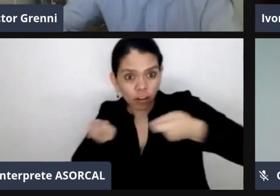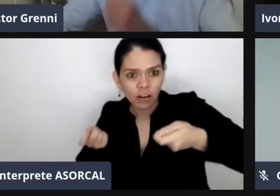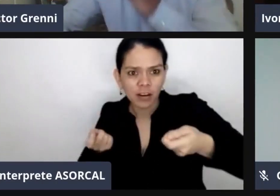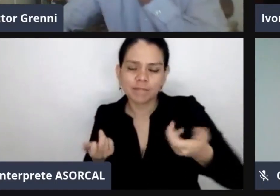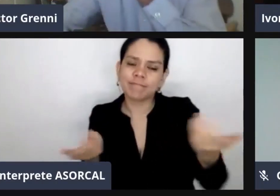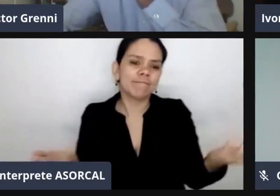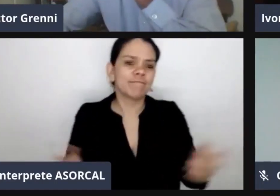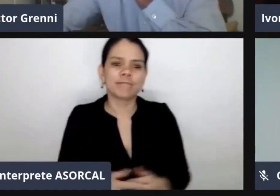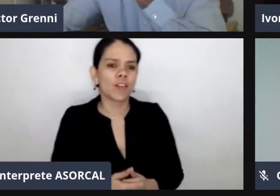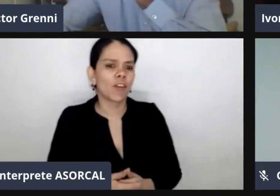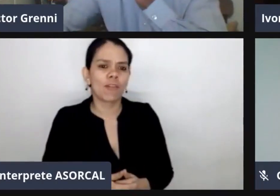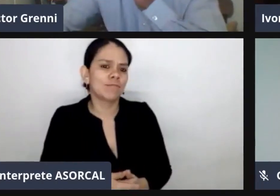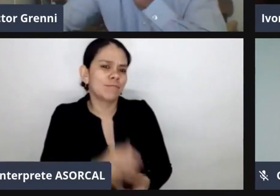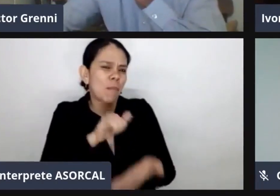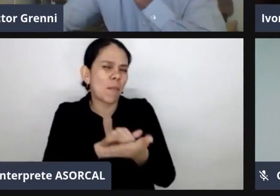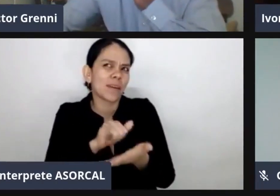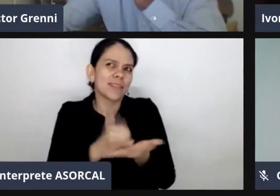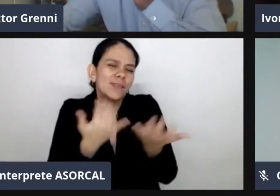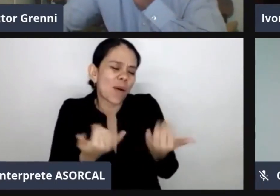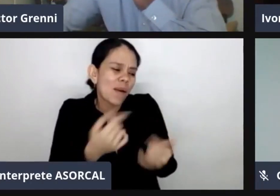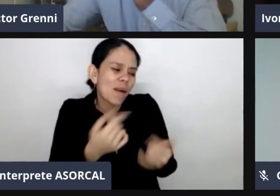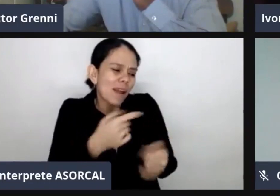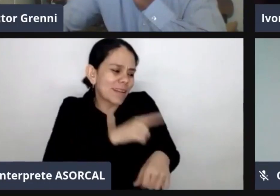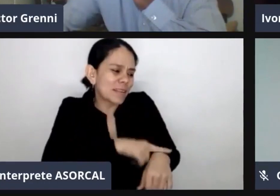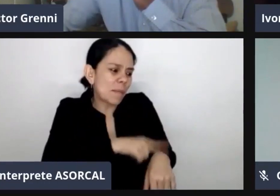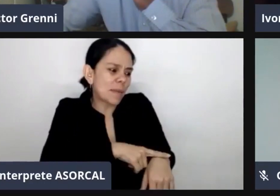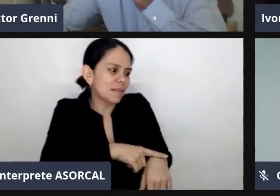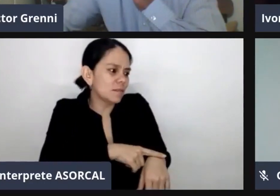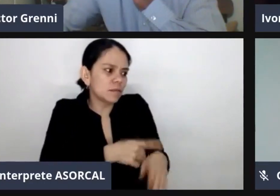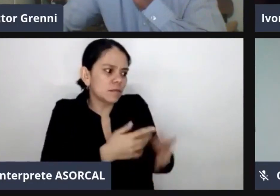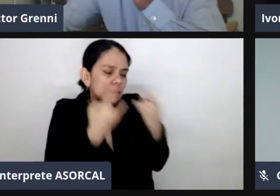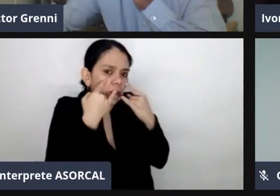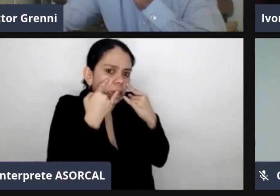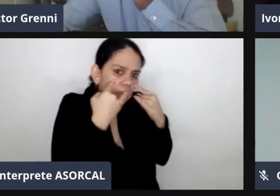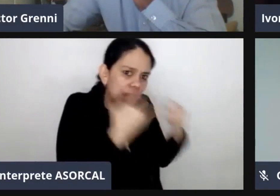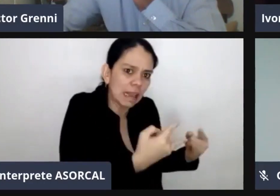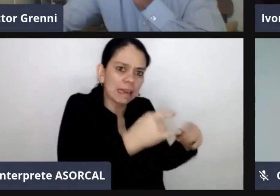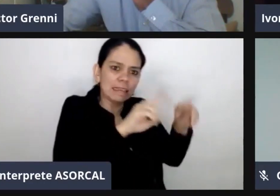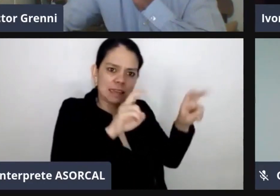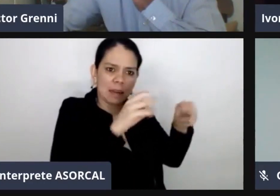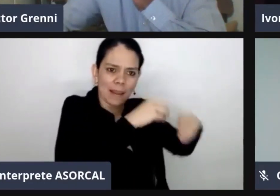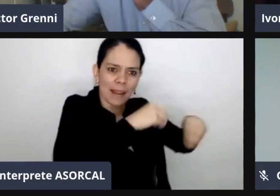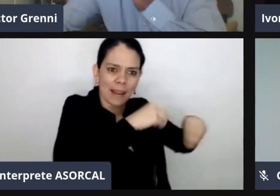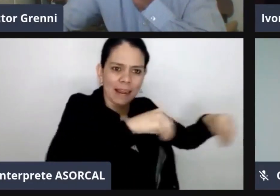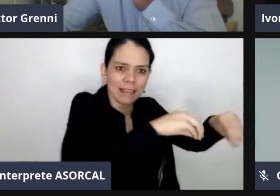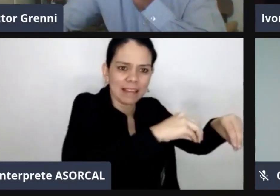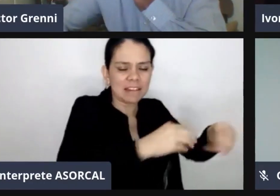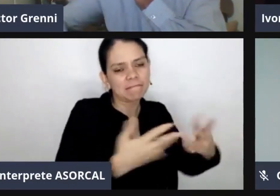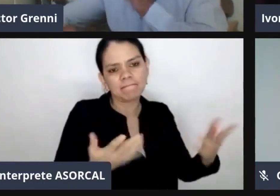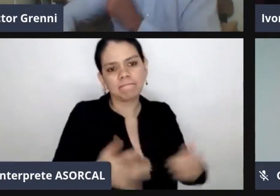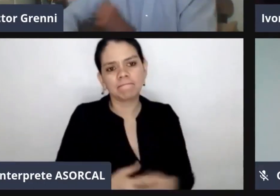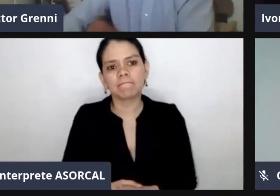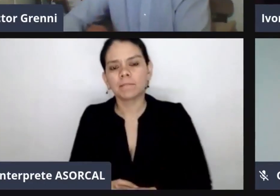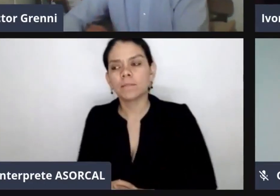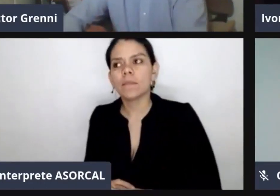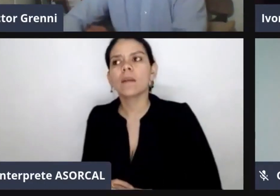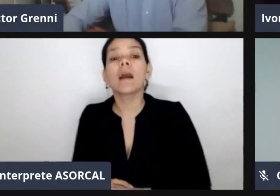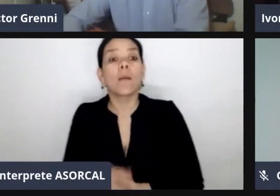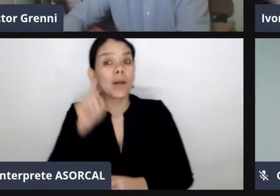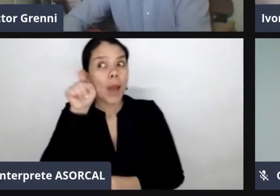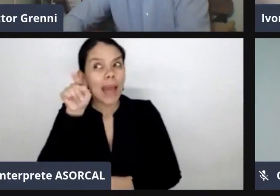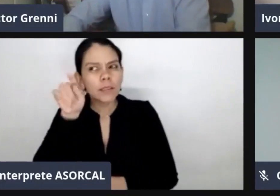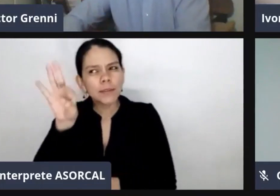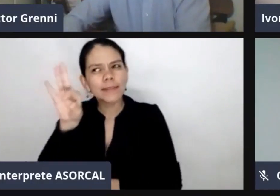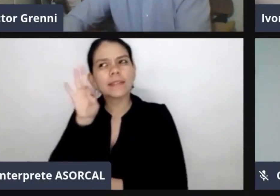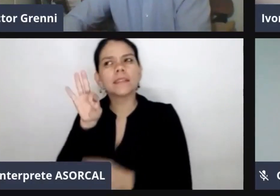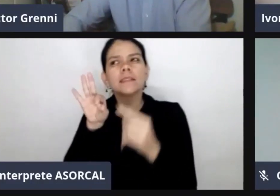digamos, significativo ese elemento porque también me hace pensar un poco, profesor, y ayer lo hablamos, bueno, en Colombia, además de lo que usted menciona, se